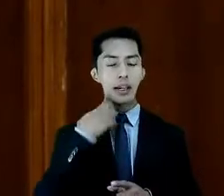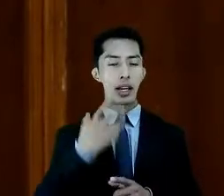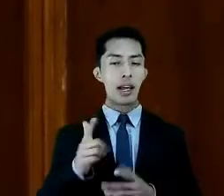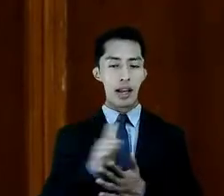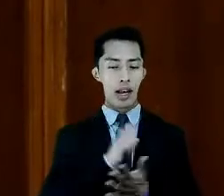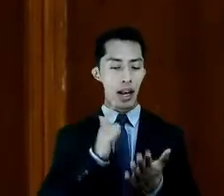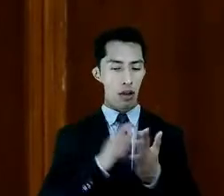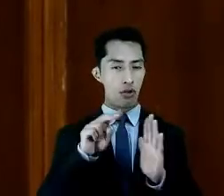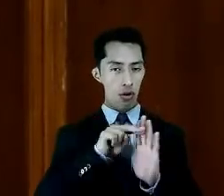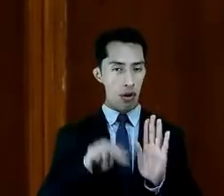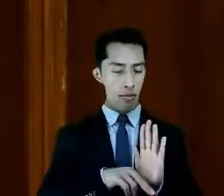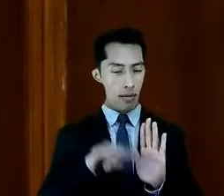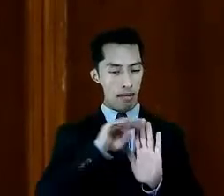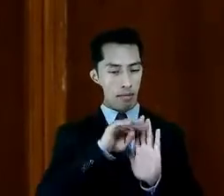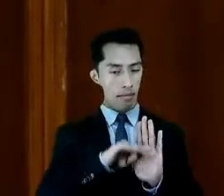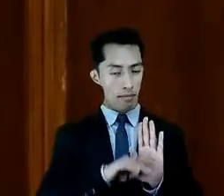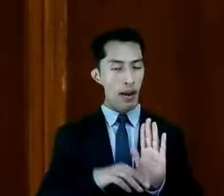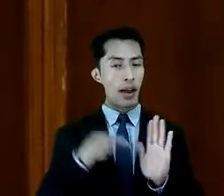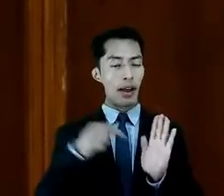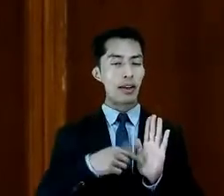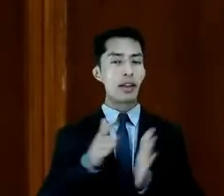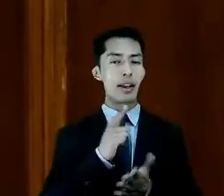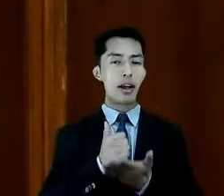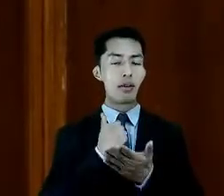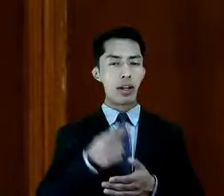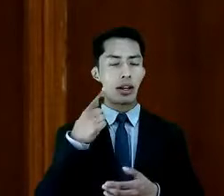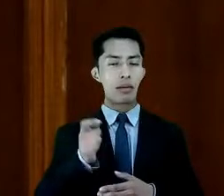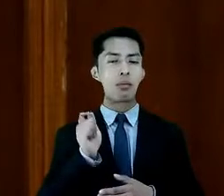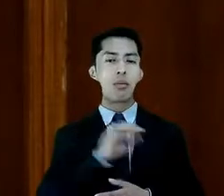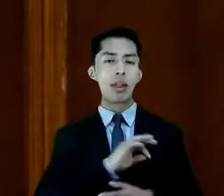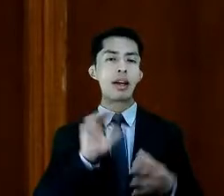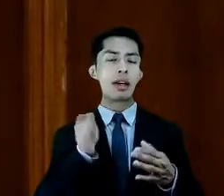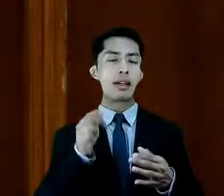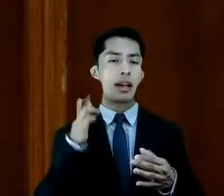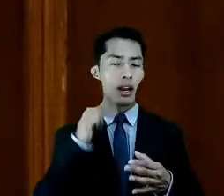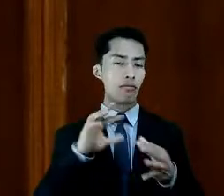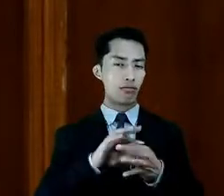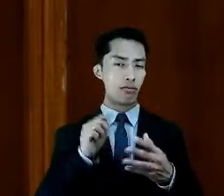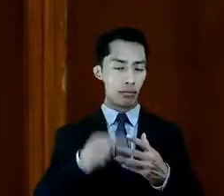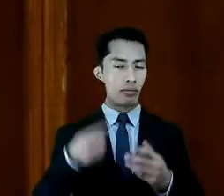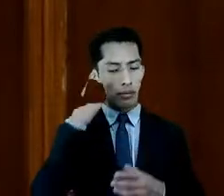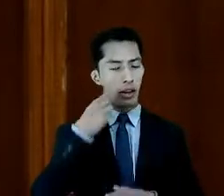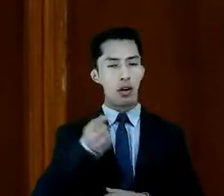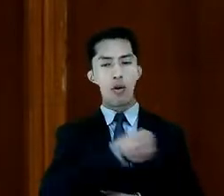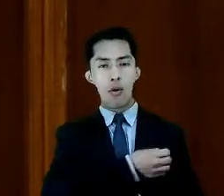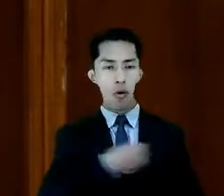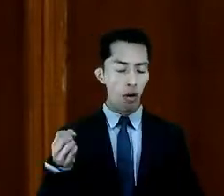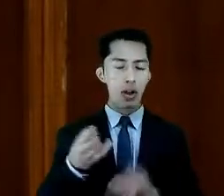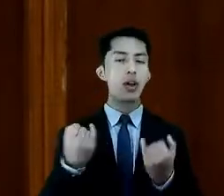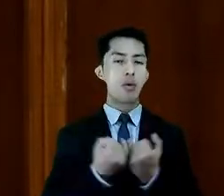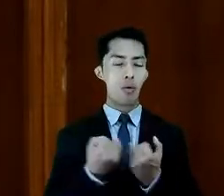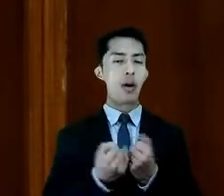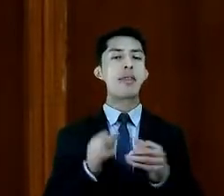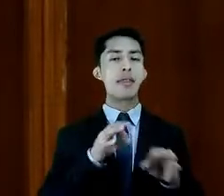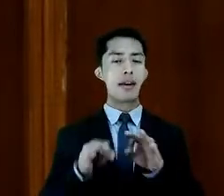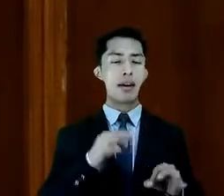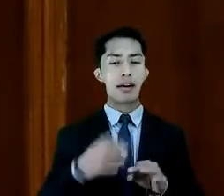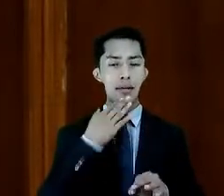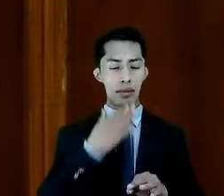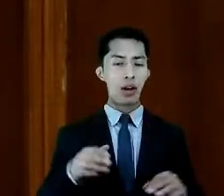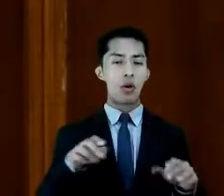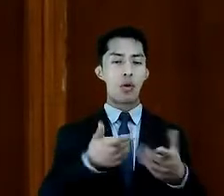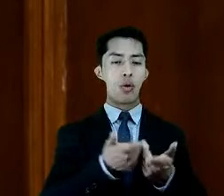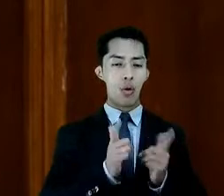marco normativo que permita establecer las bases para la organización y funcionamiento de los cuerpos